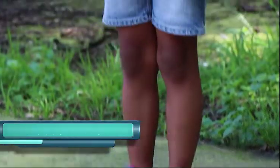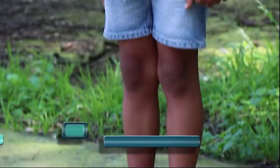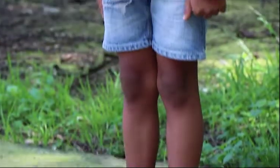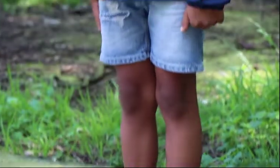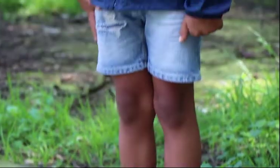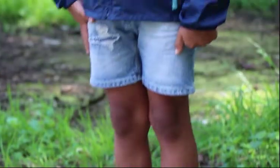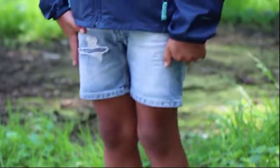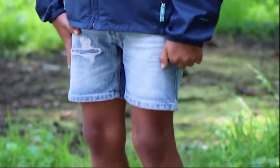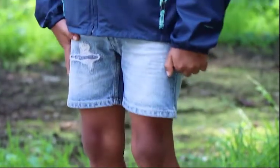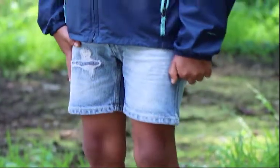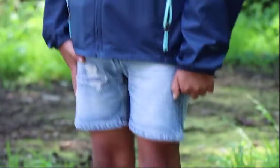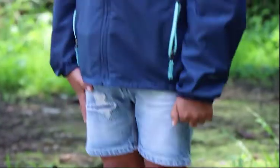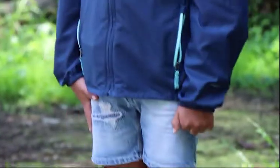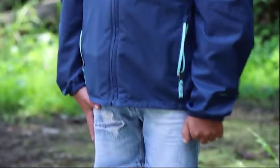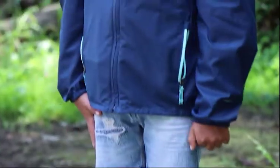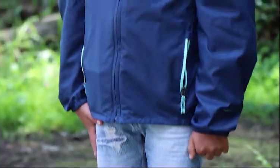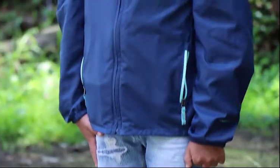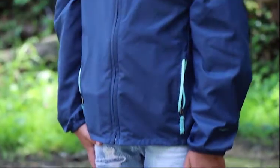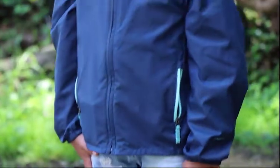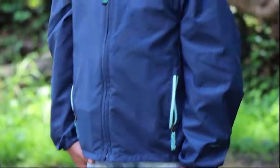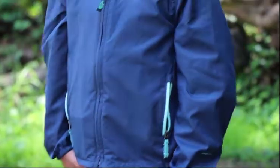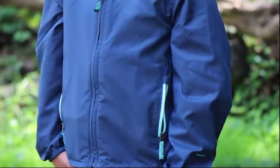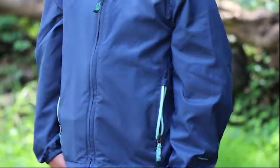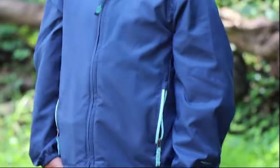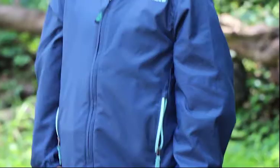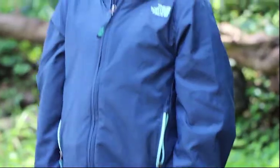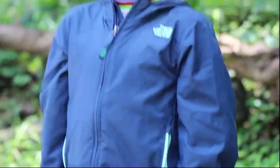bien, muy bien,